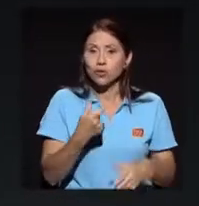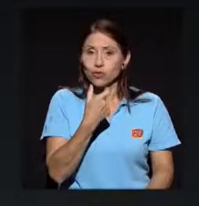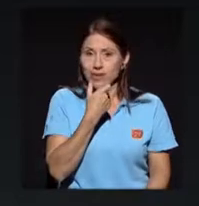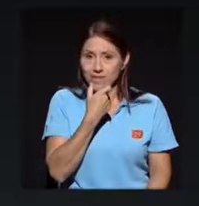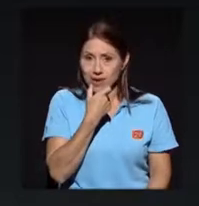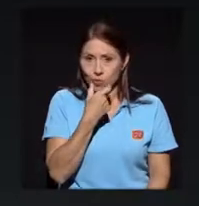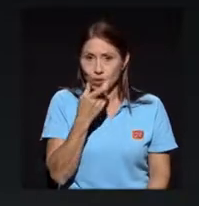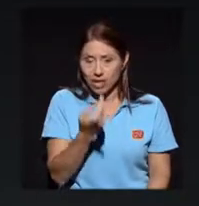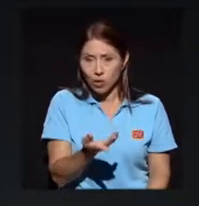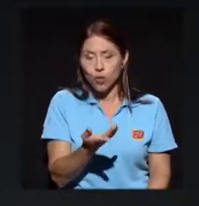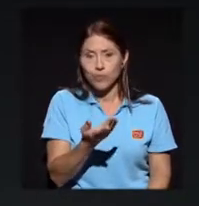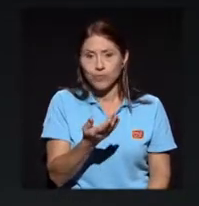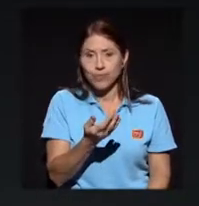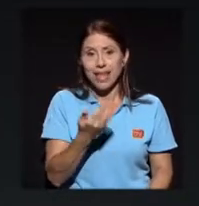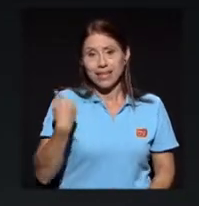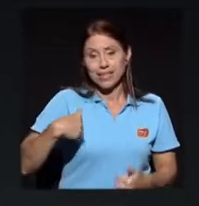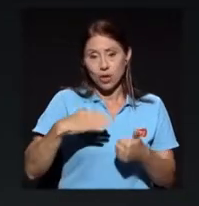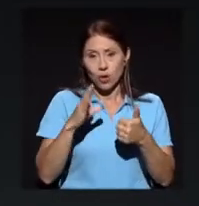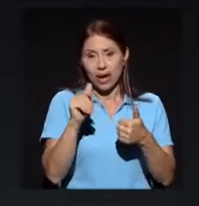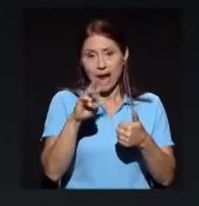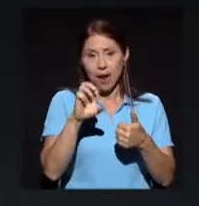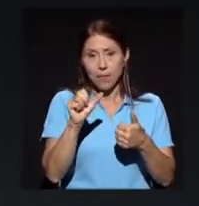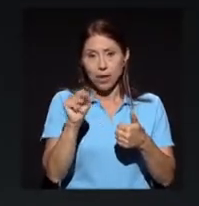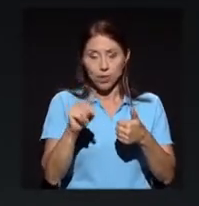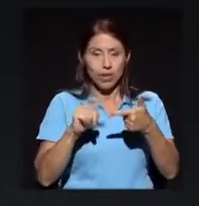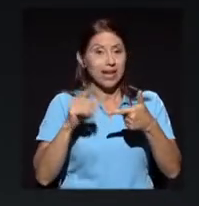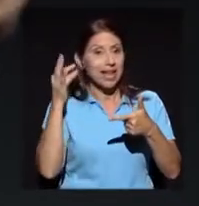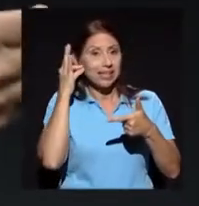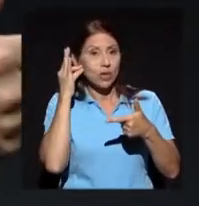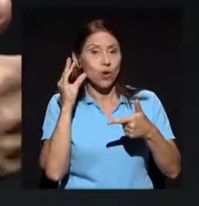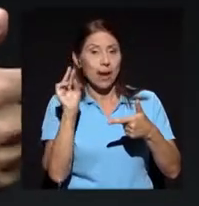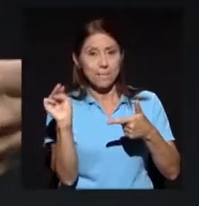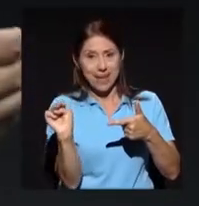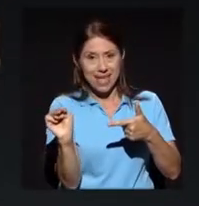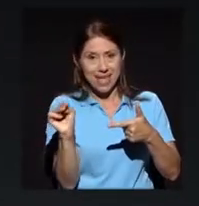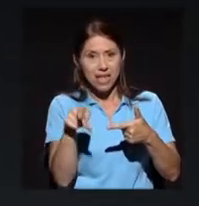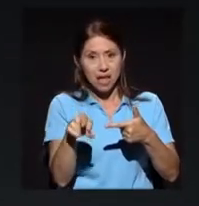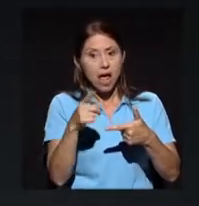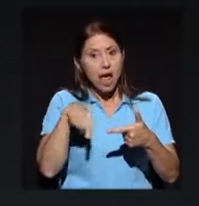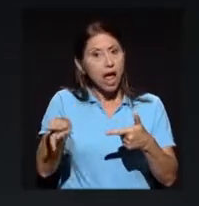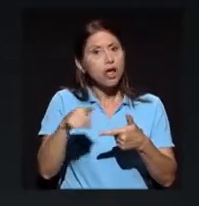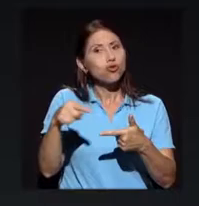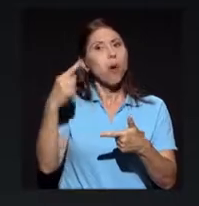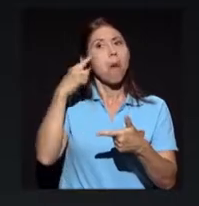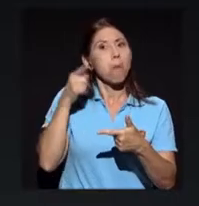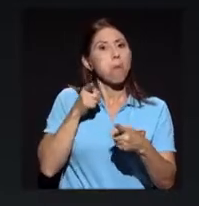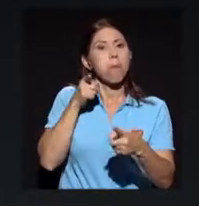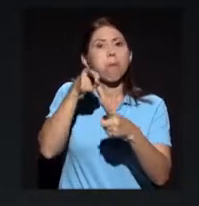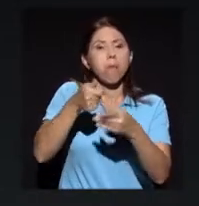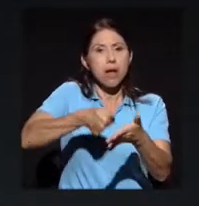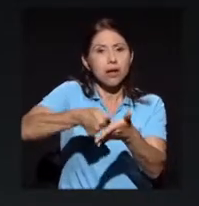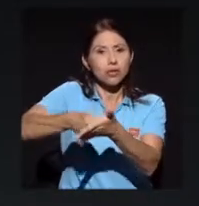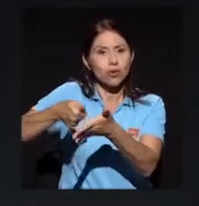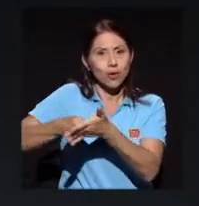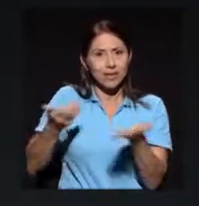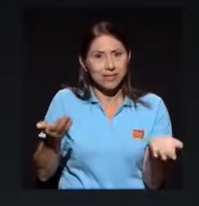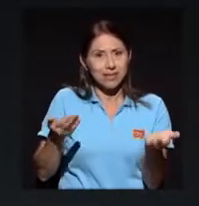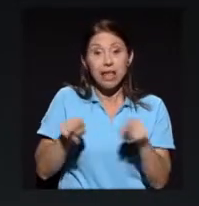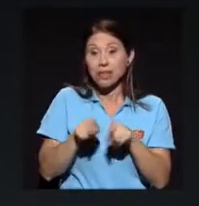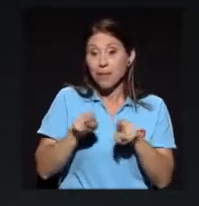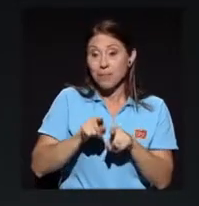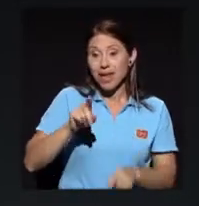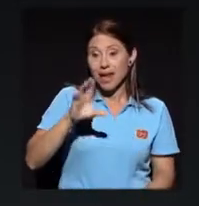tanto el señor cameron como la señora male apostaron por las elecciones incluso cambiaron no tenía que hacer el